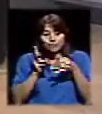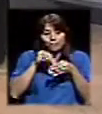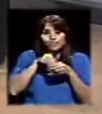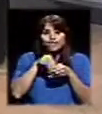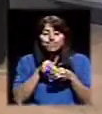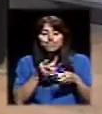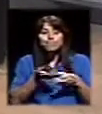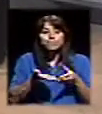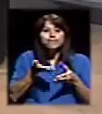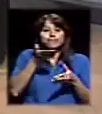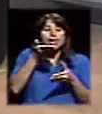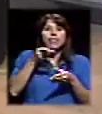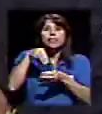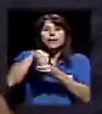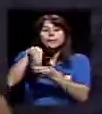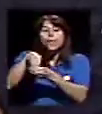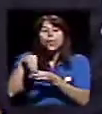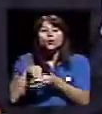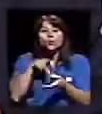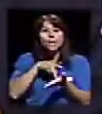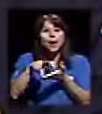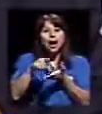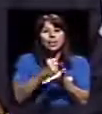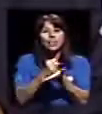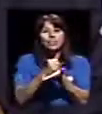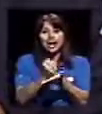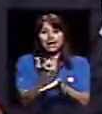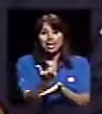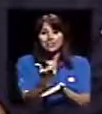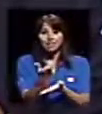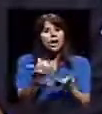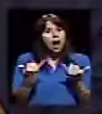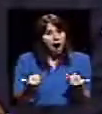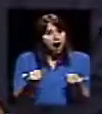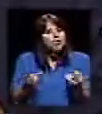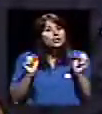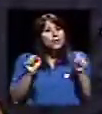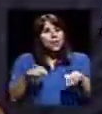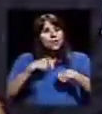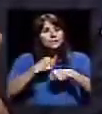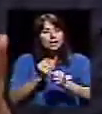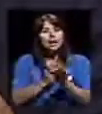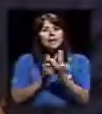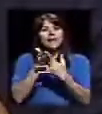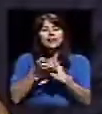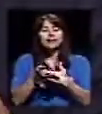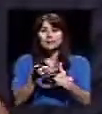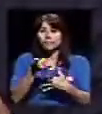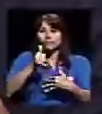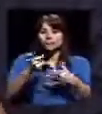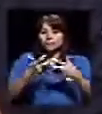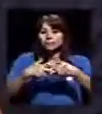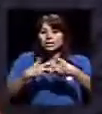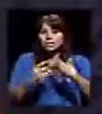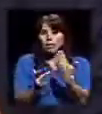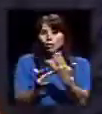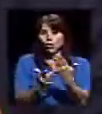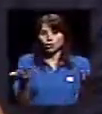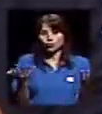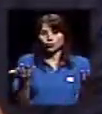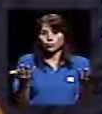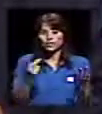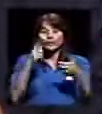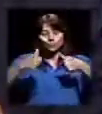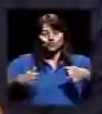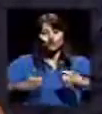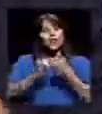tarjetas. Todo ese tipo de facilidades hoy se pueden hacer a través de instrumentos tecnológicos, y es un reto para los